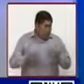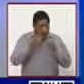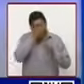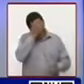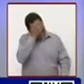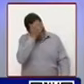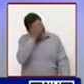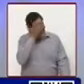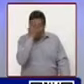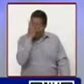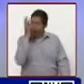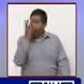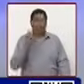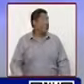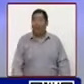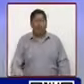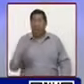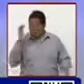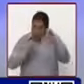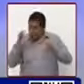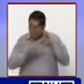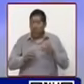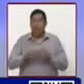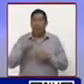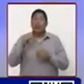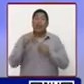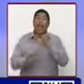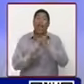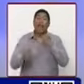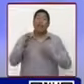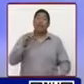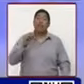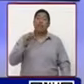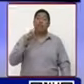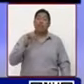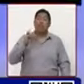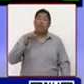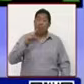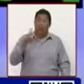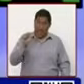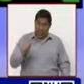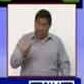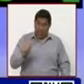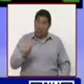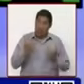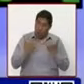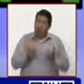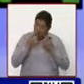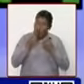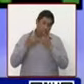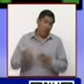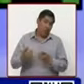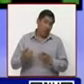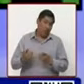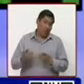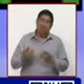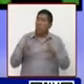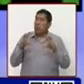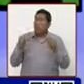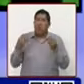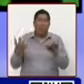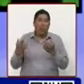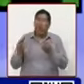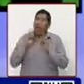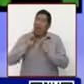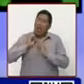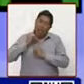Indignante, por lo bajo indignante, pero hemos buscado la palabra de Maritza Rodríguez, esta presidenta de la Junta Escolar que hoy es denunciada sin éxito, no hemos